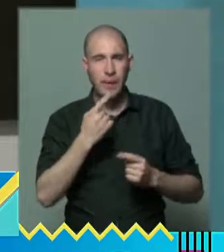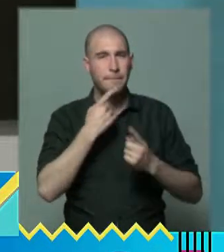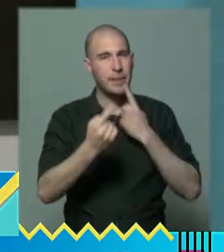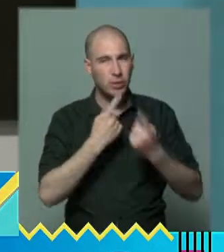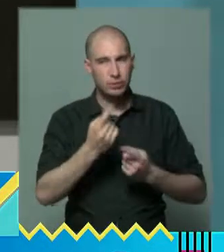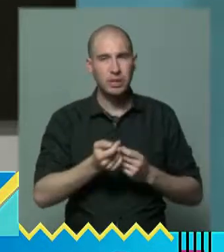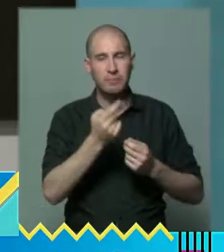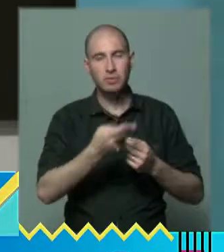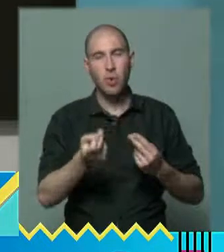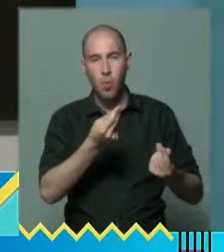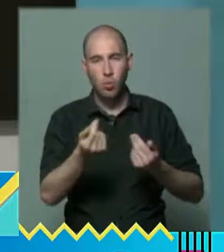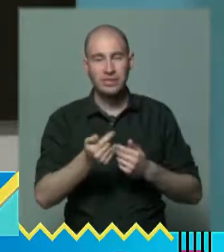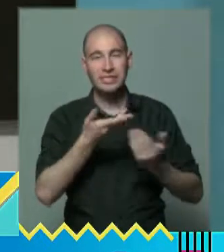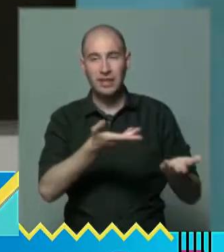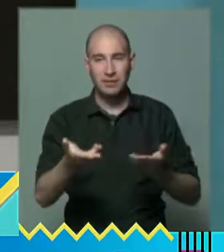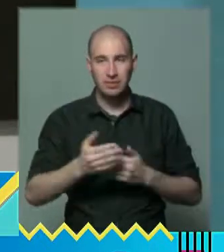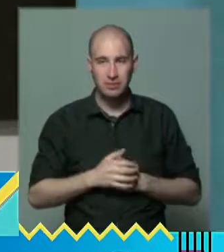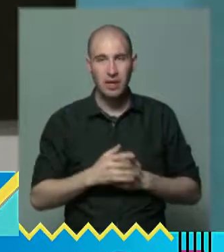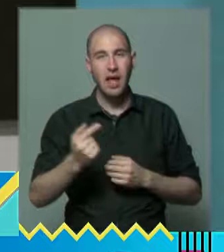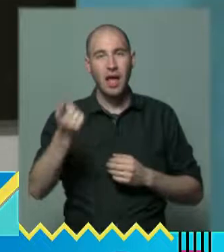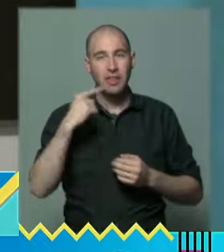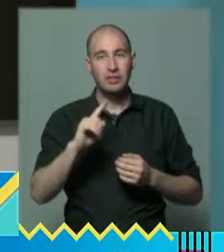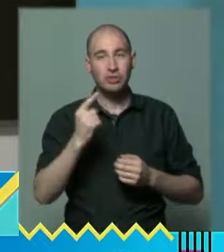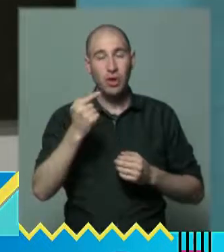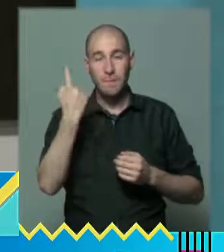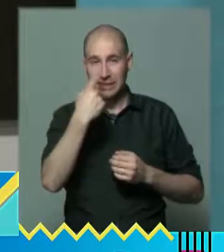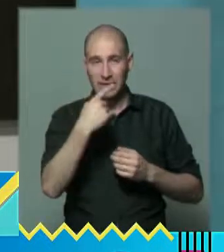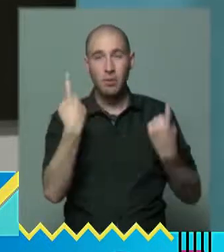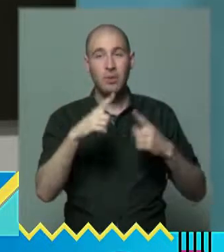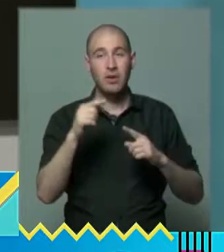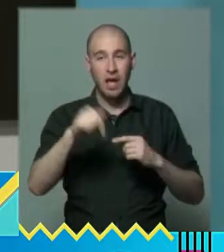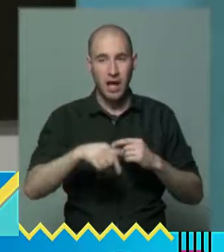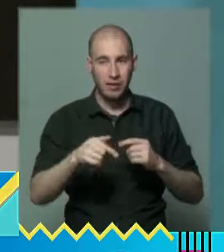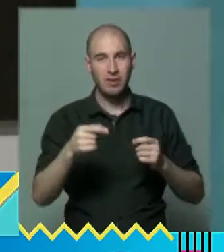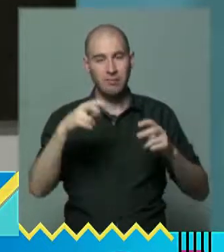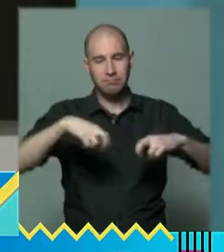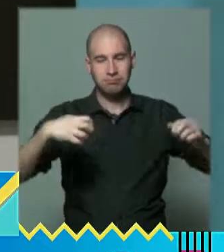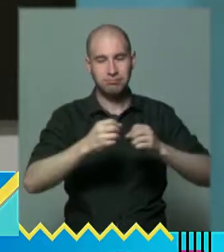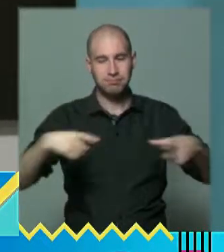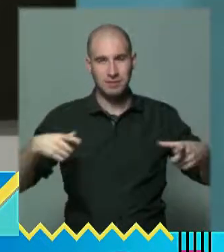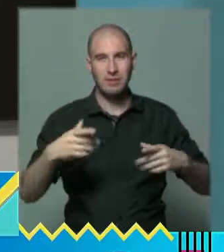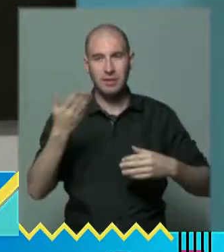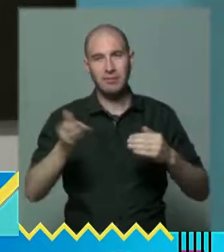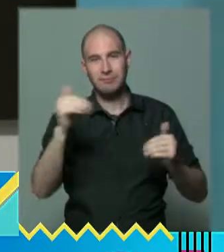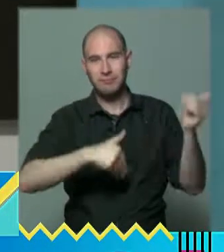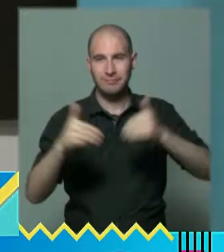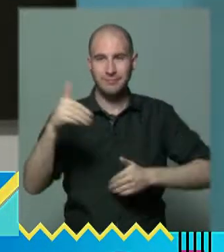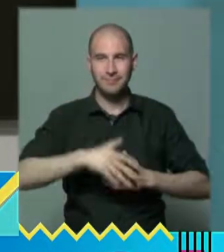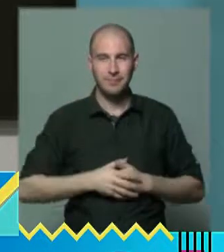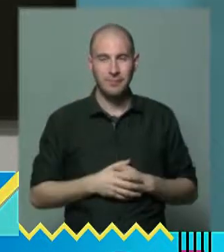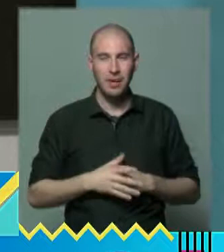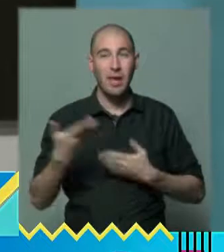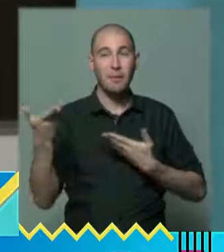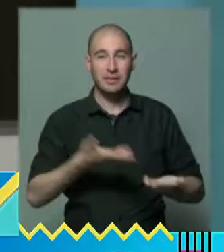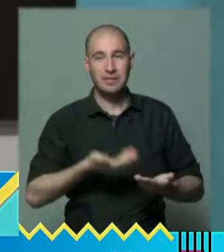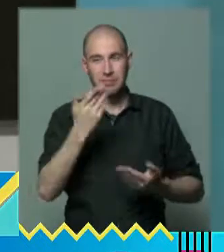tiene el usuario de los servicios. Recién estábamos solo con Marcelo Sastre, pero ya ampliamos el living, ¿no? Empezamos a sumar gente. Y vamos a